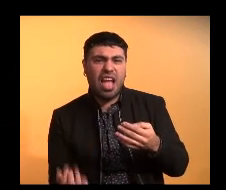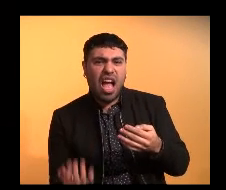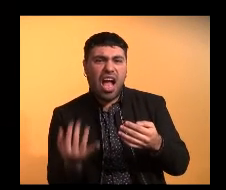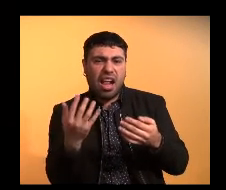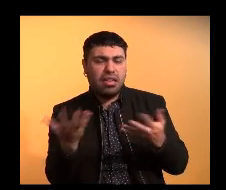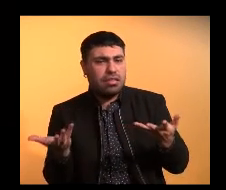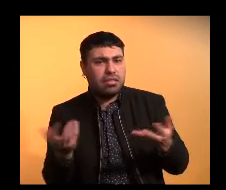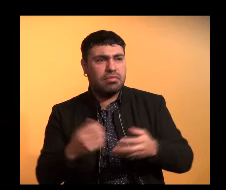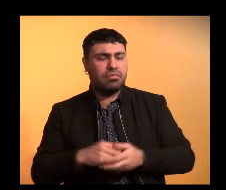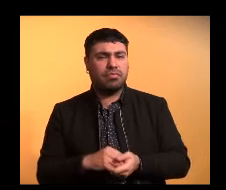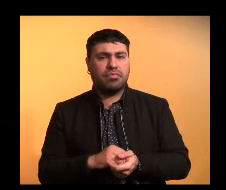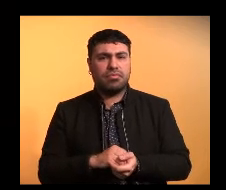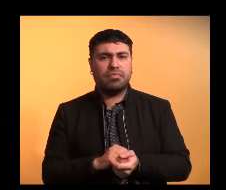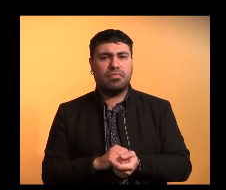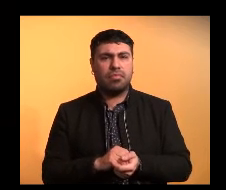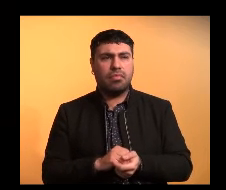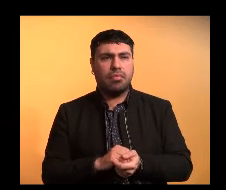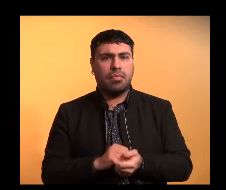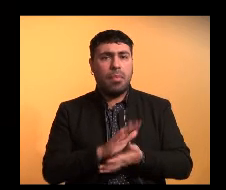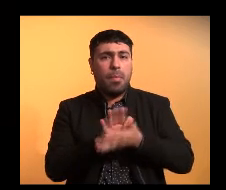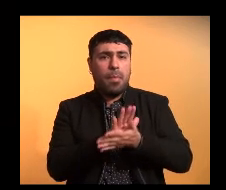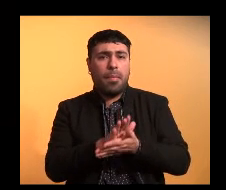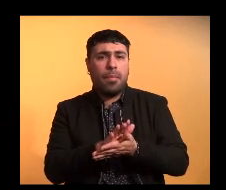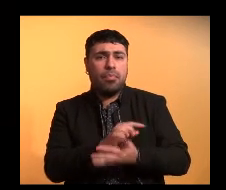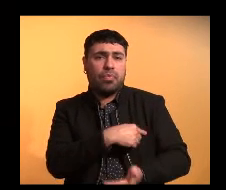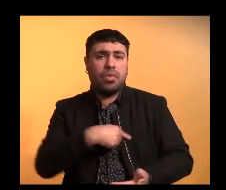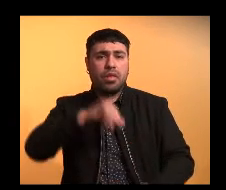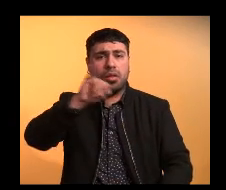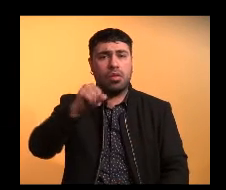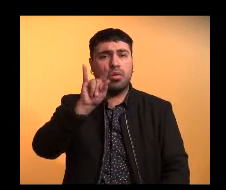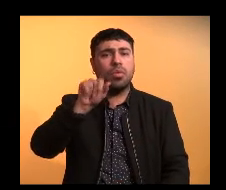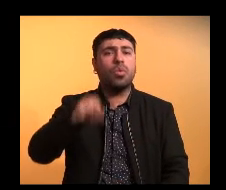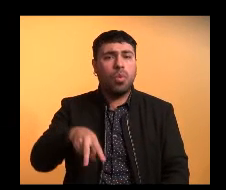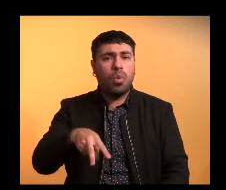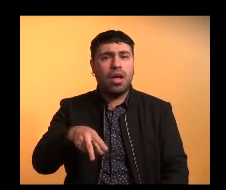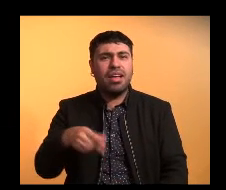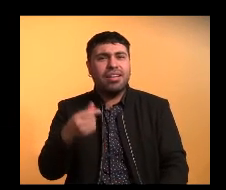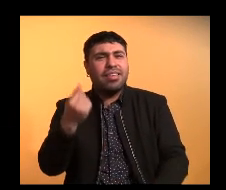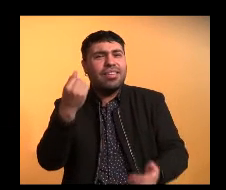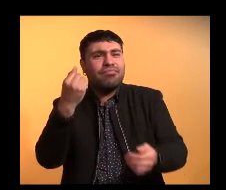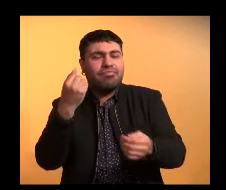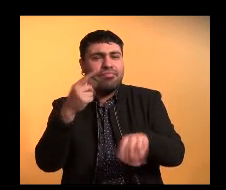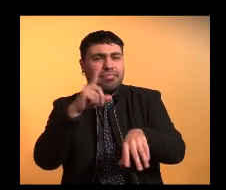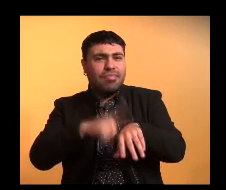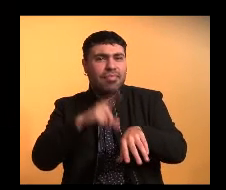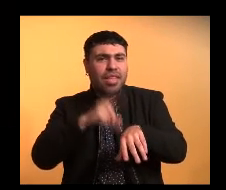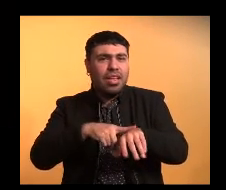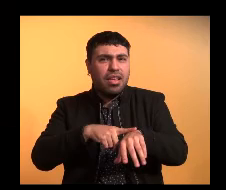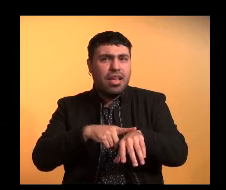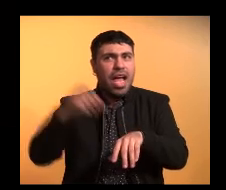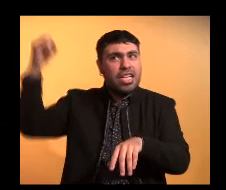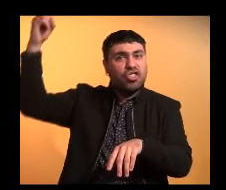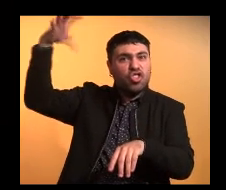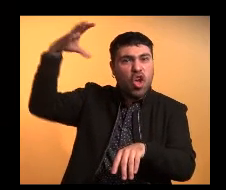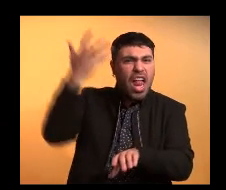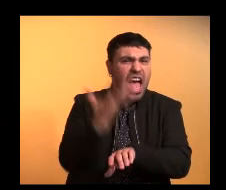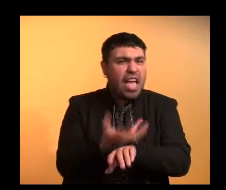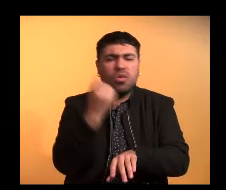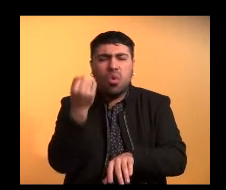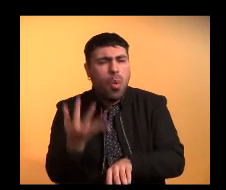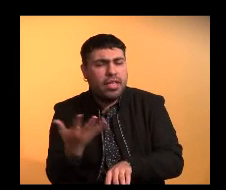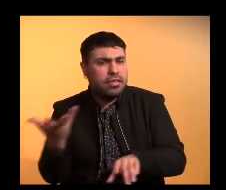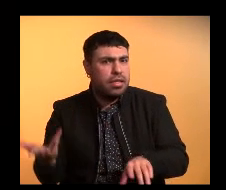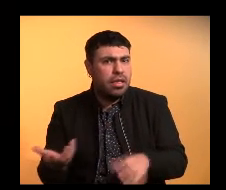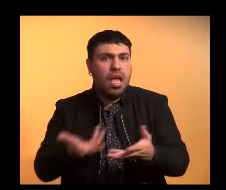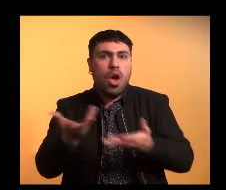Ahí Juan Ignacio pregunta, ¿cuántas horas de sol hay en la Antártica y cómo sobreviven